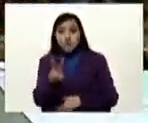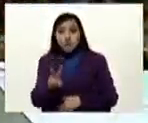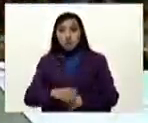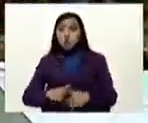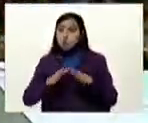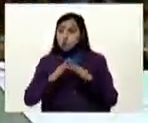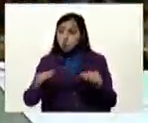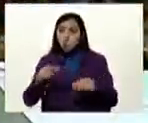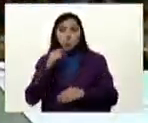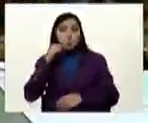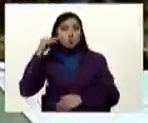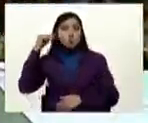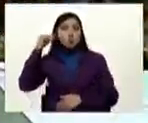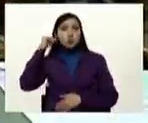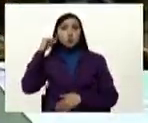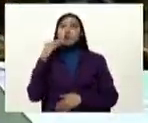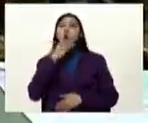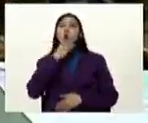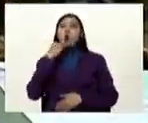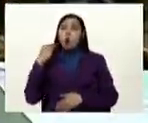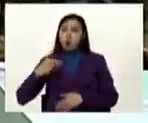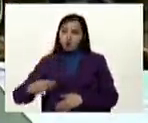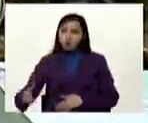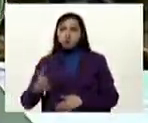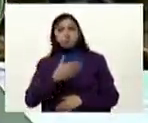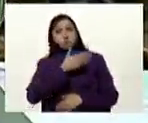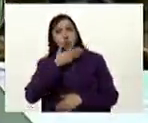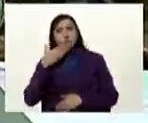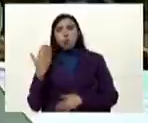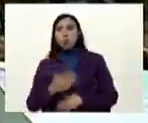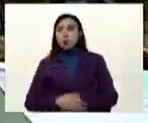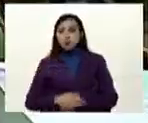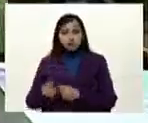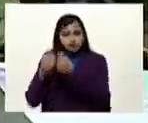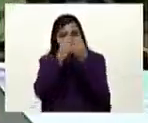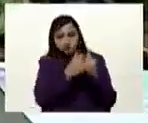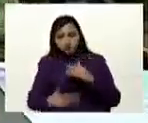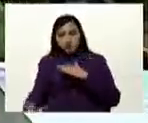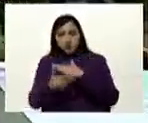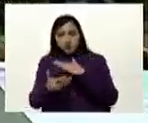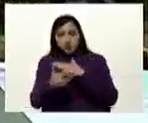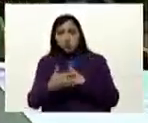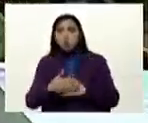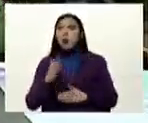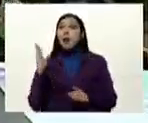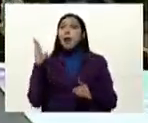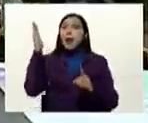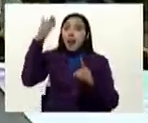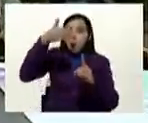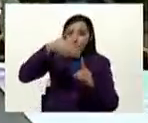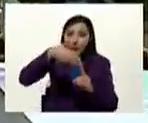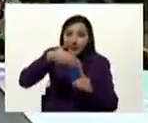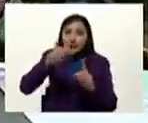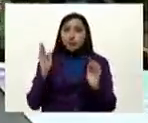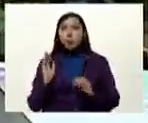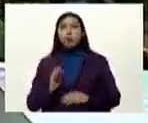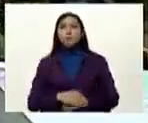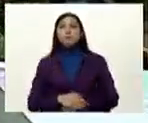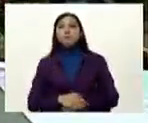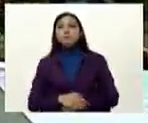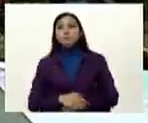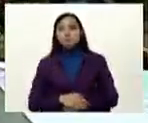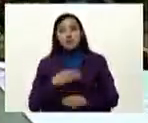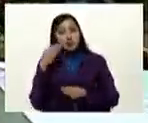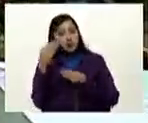las venezolanas, de la juventud, hacia el bolívar digital. Venezuela va en la vanguardia de la